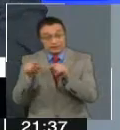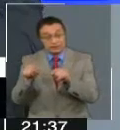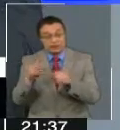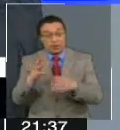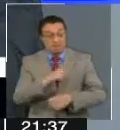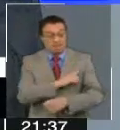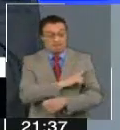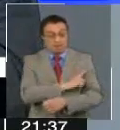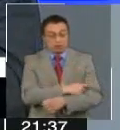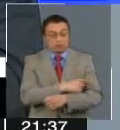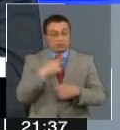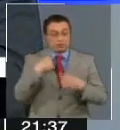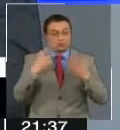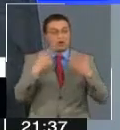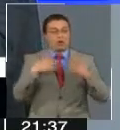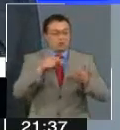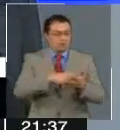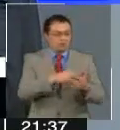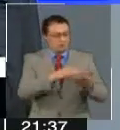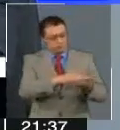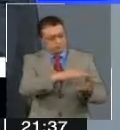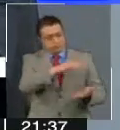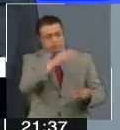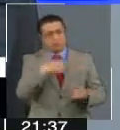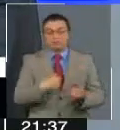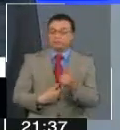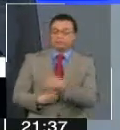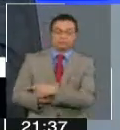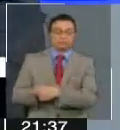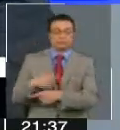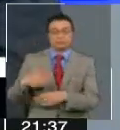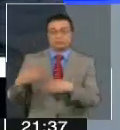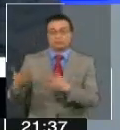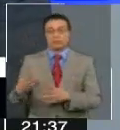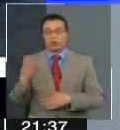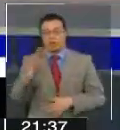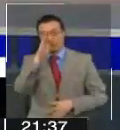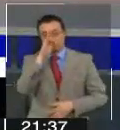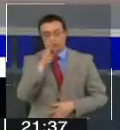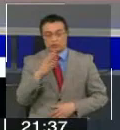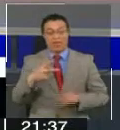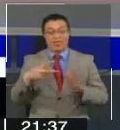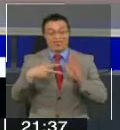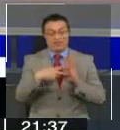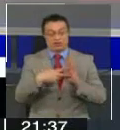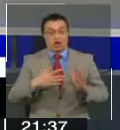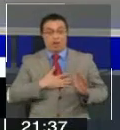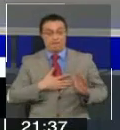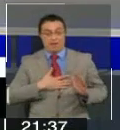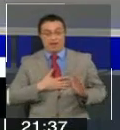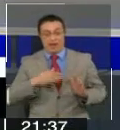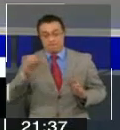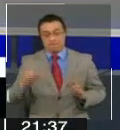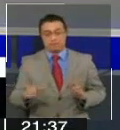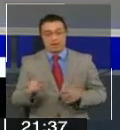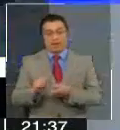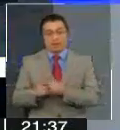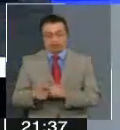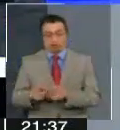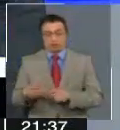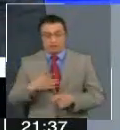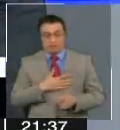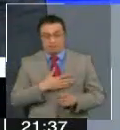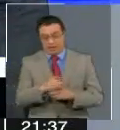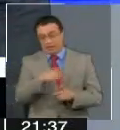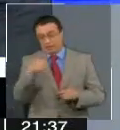facultad de tomar razón de las pensiones estaba delegada en un funcionario de la división mía. De la división de personal de la Administración del Estado.